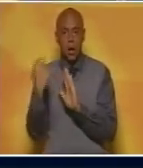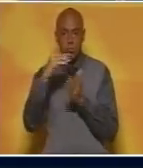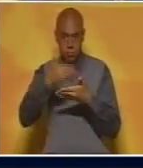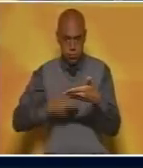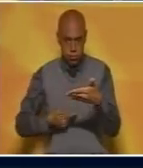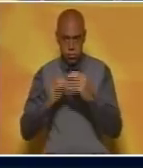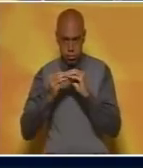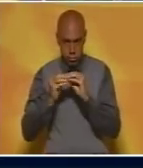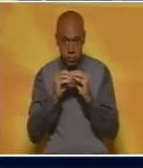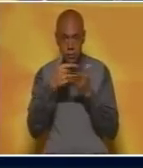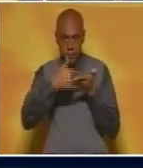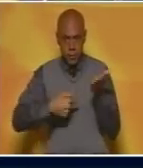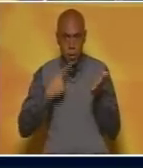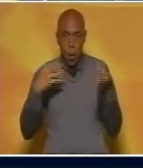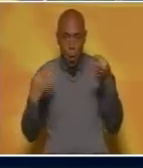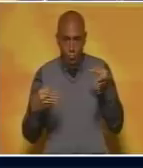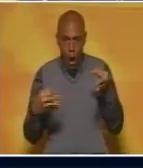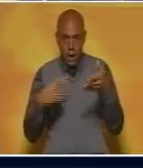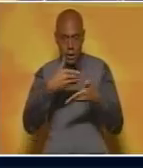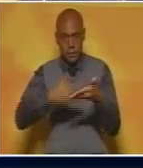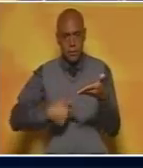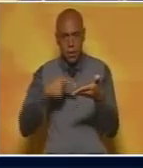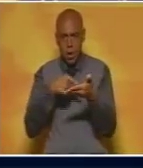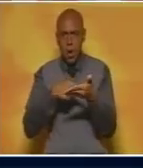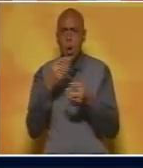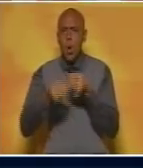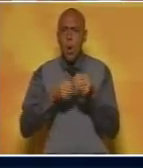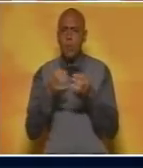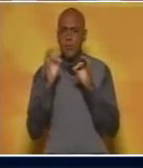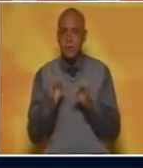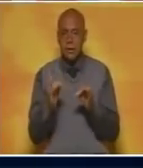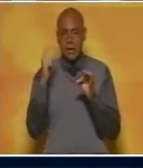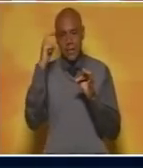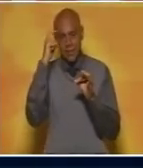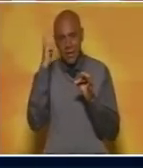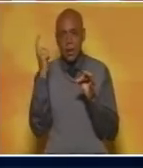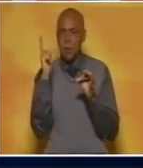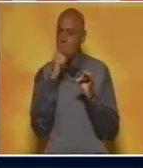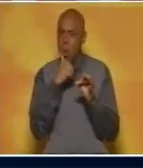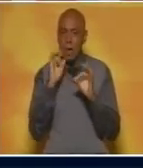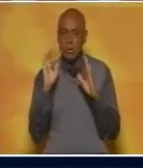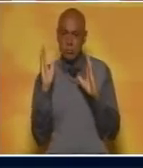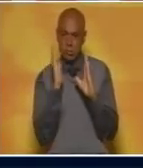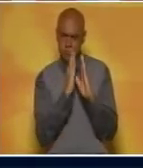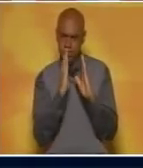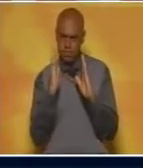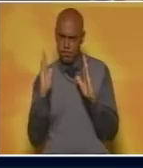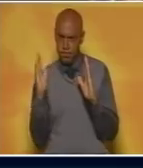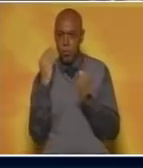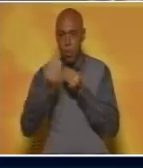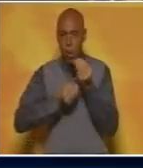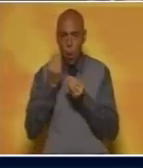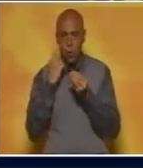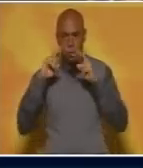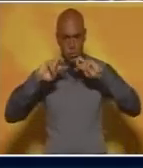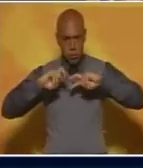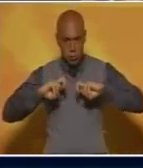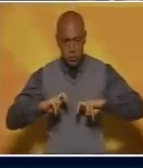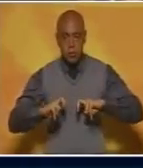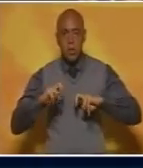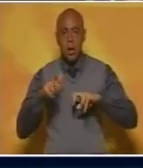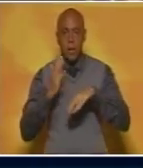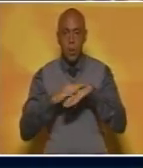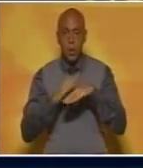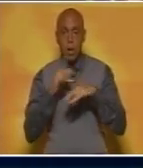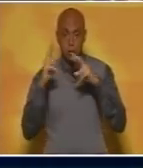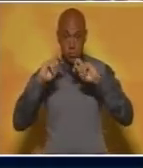que marca una hoja de ruta, aunque no un calendario para continuar una investigación que hasta ahora se ha desarrollado a puerta